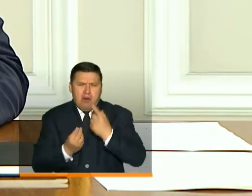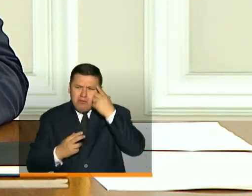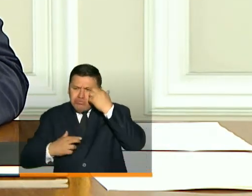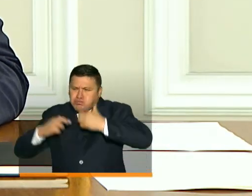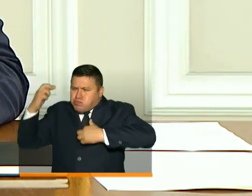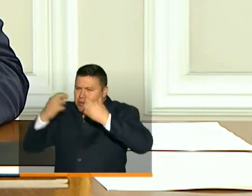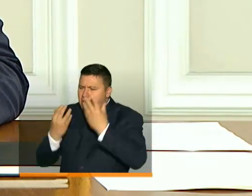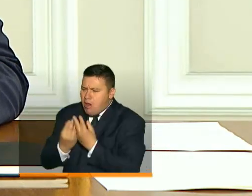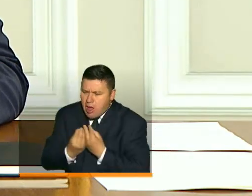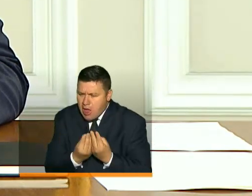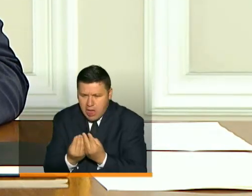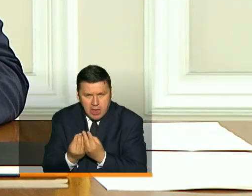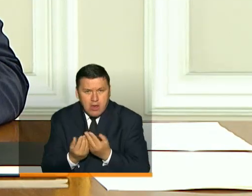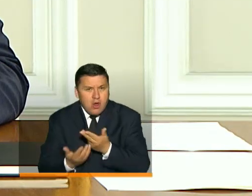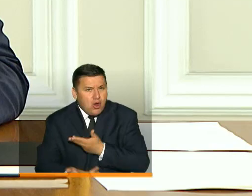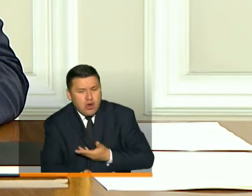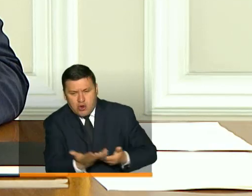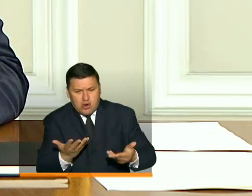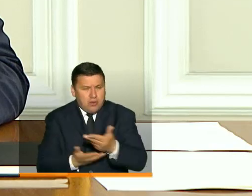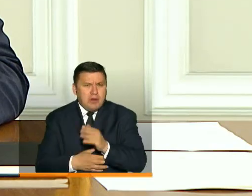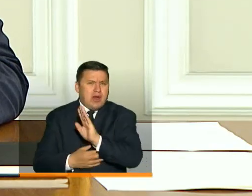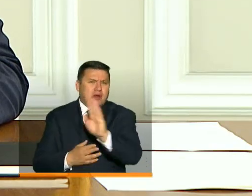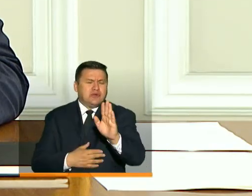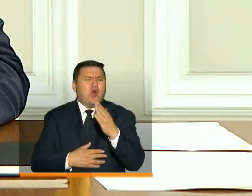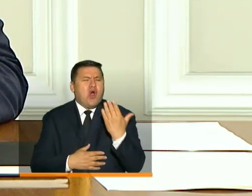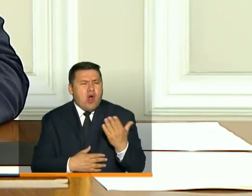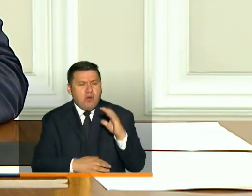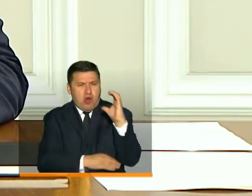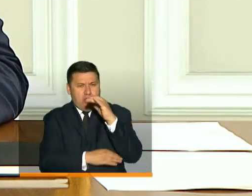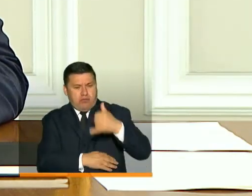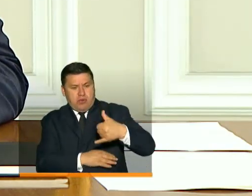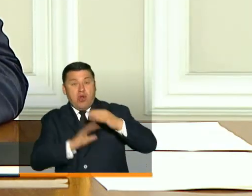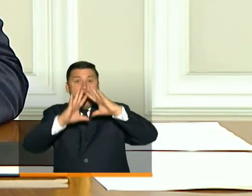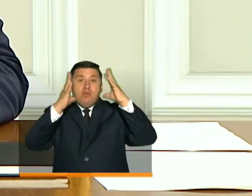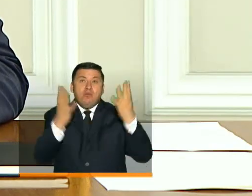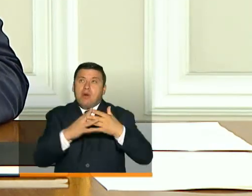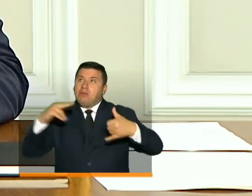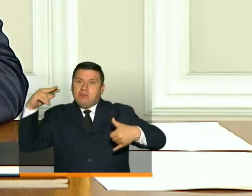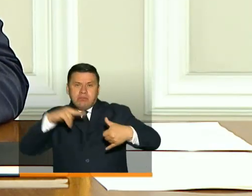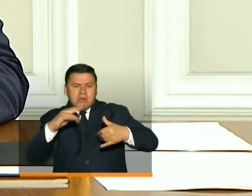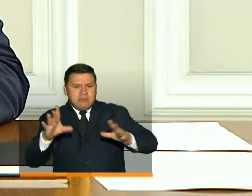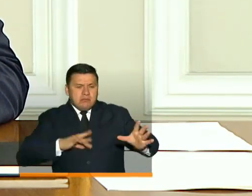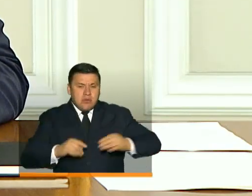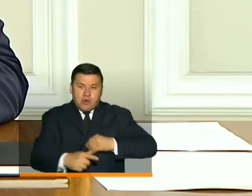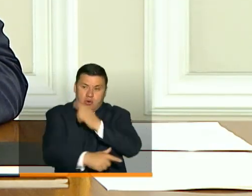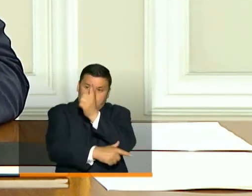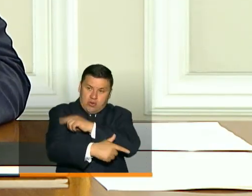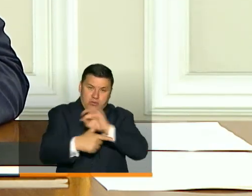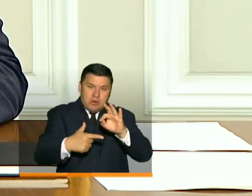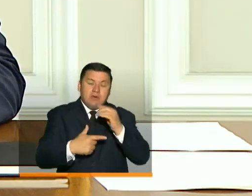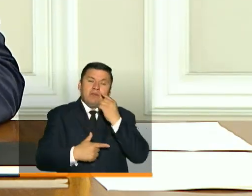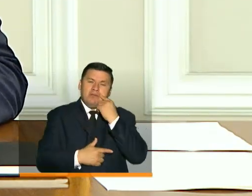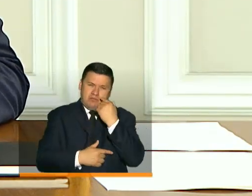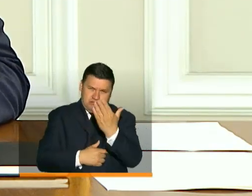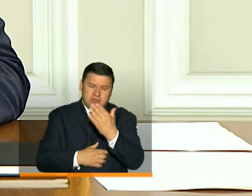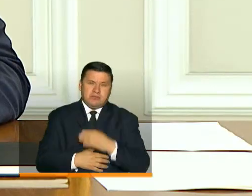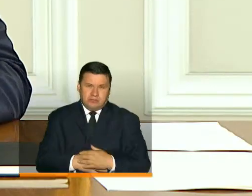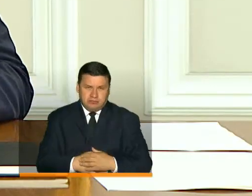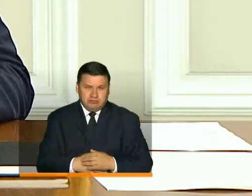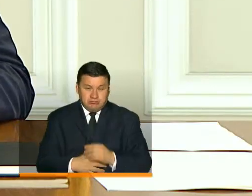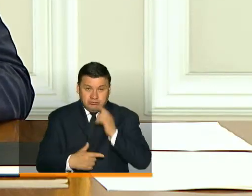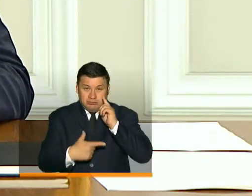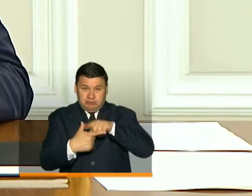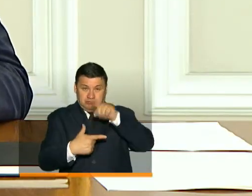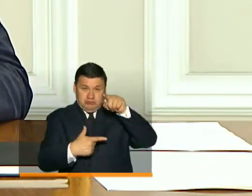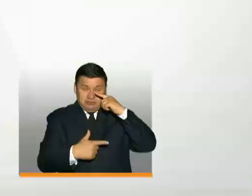y quisiera empezar compartiéndoles a ustedes cómo se ve Colombia frente al mundo en contagios por millón. Por eso quisiera que vieran esta